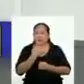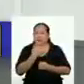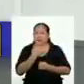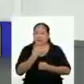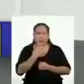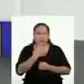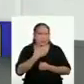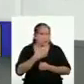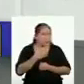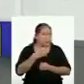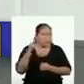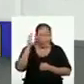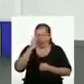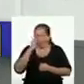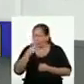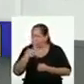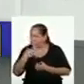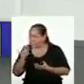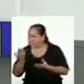¿Alguien ha visto mi folder?